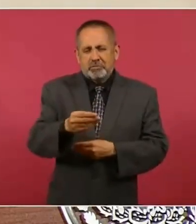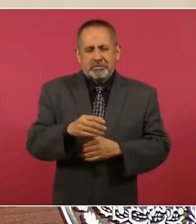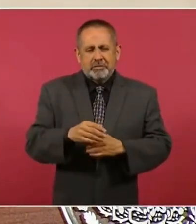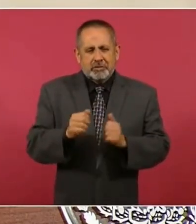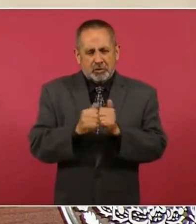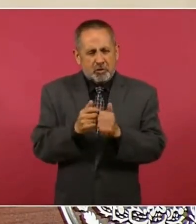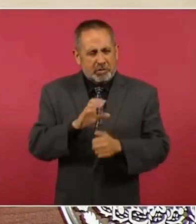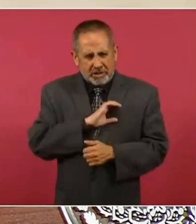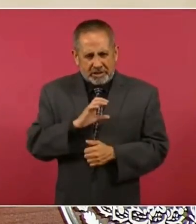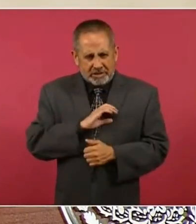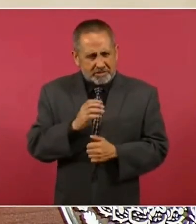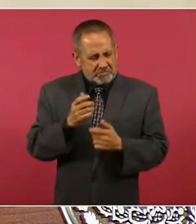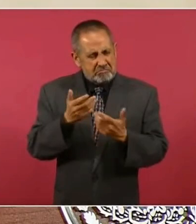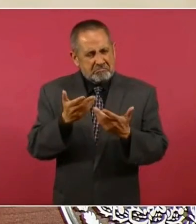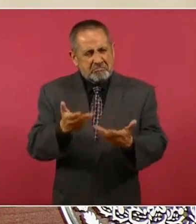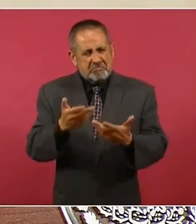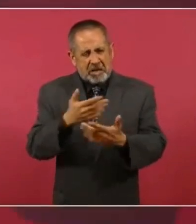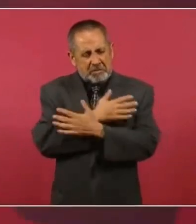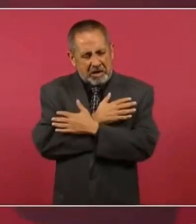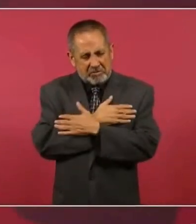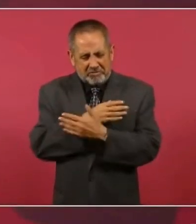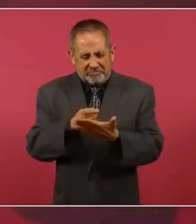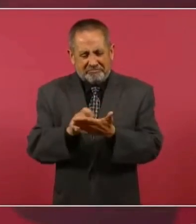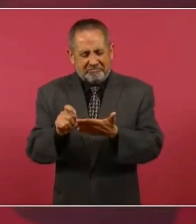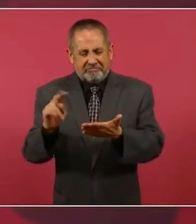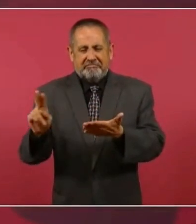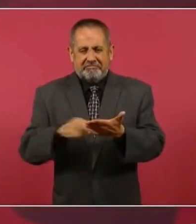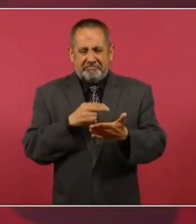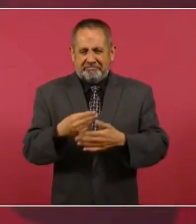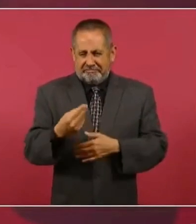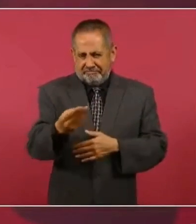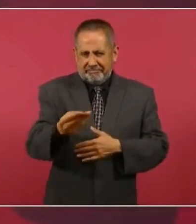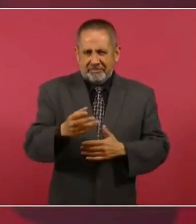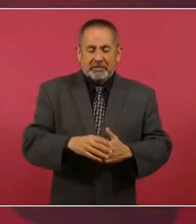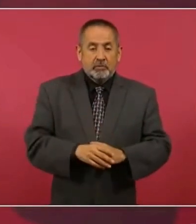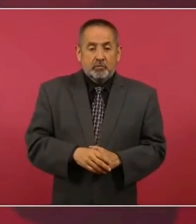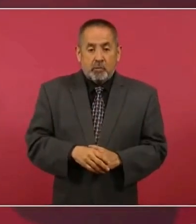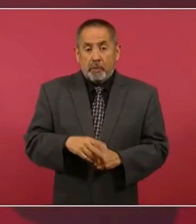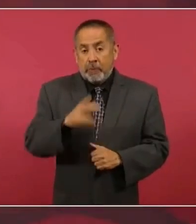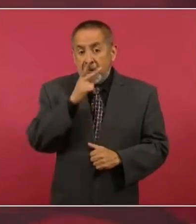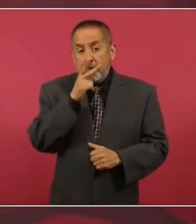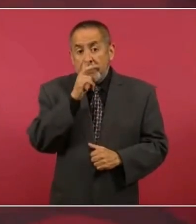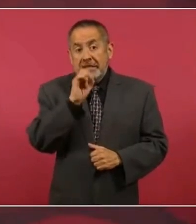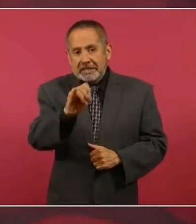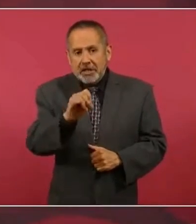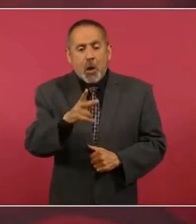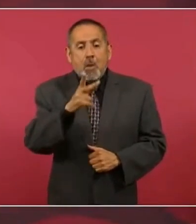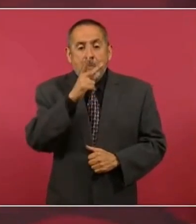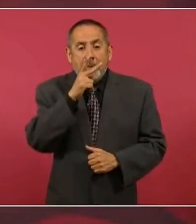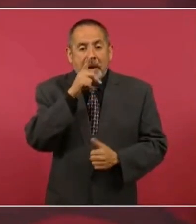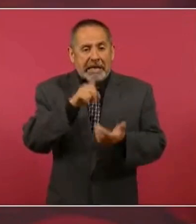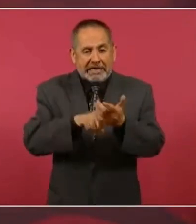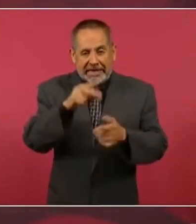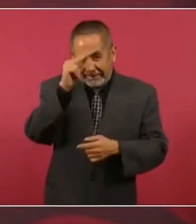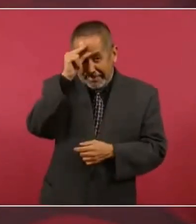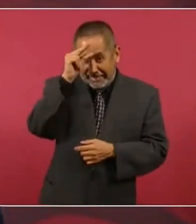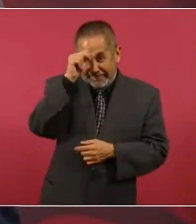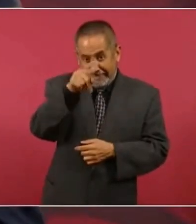Con todo mi cariño y un abrazo. Digo, sí. A tu papá sí, porque tu papá es un hombre